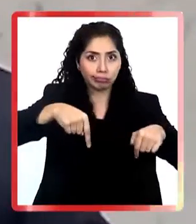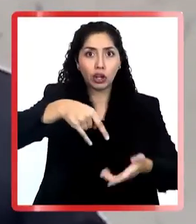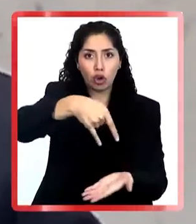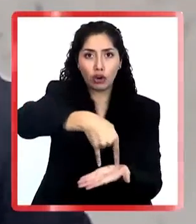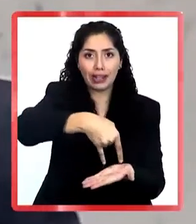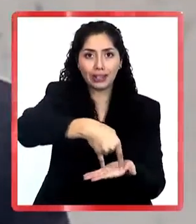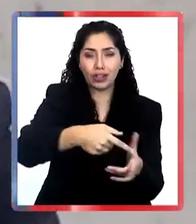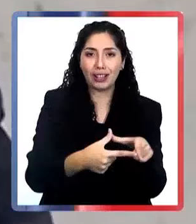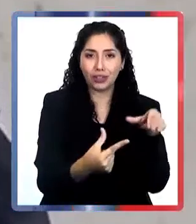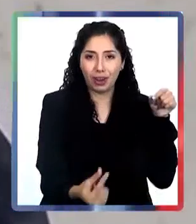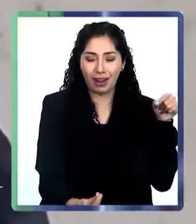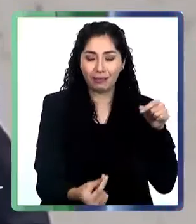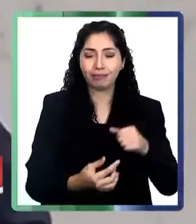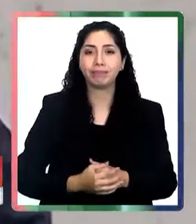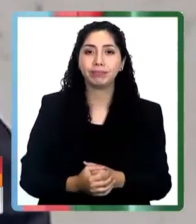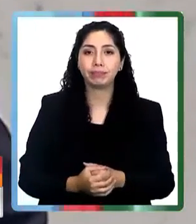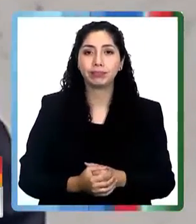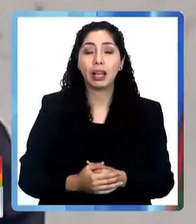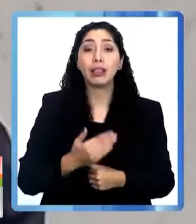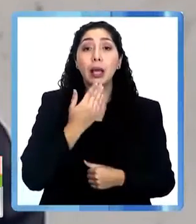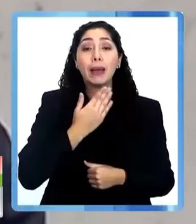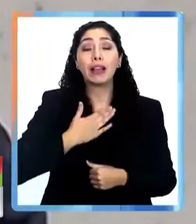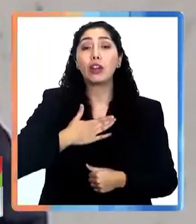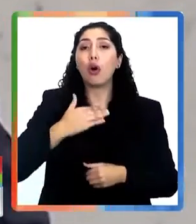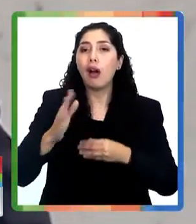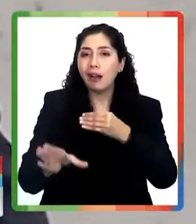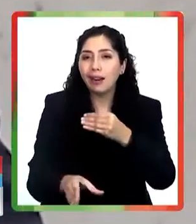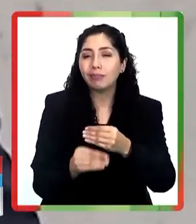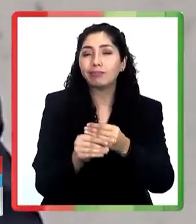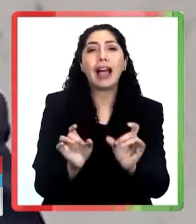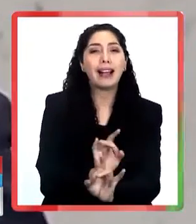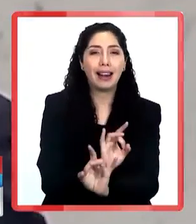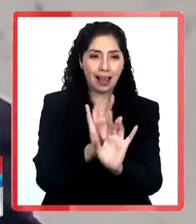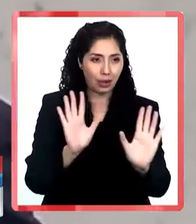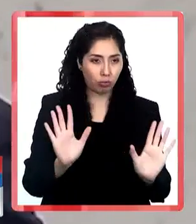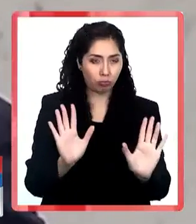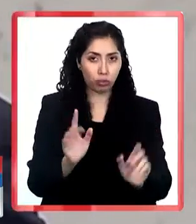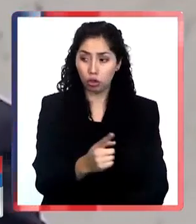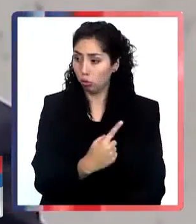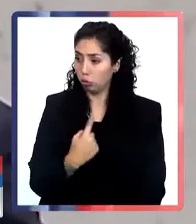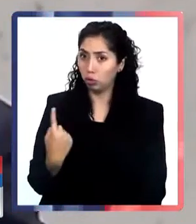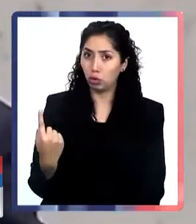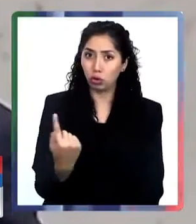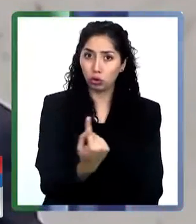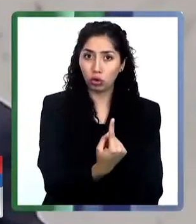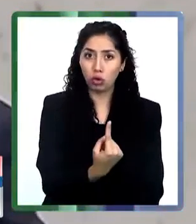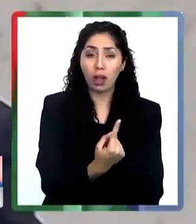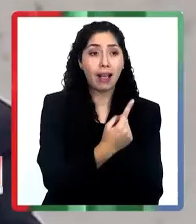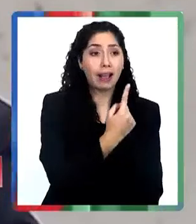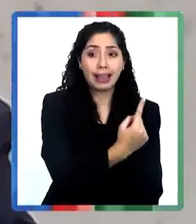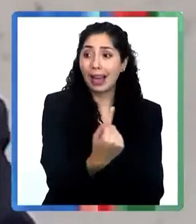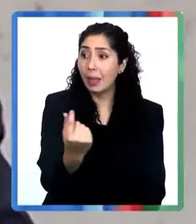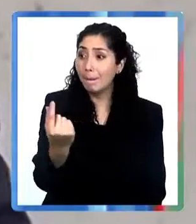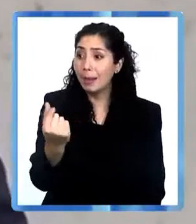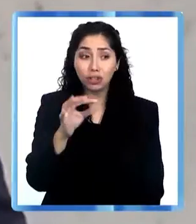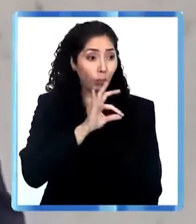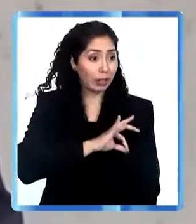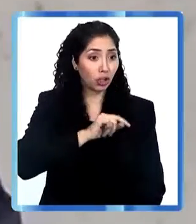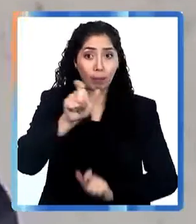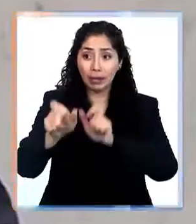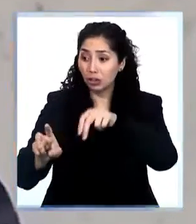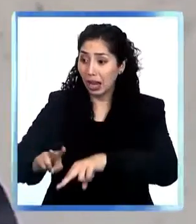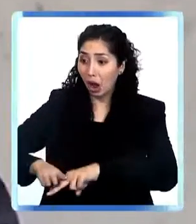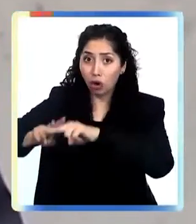para despejar cualquier fantasma quiero decir muy claramente que vamos a respetar cada peso de los ahorros previsionales